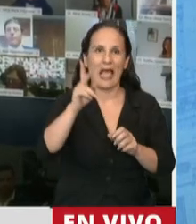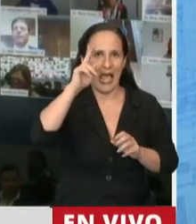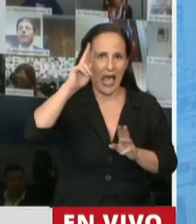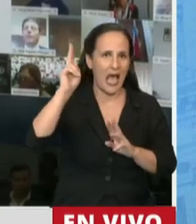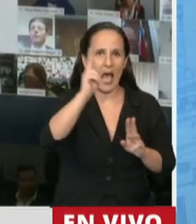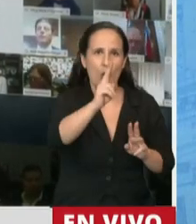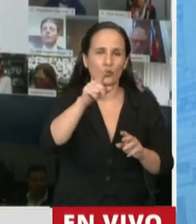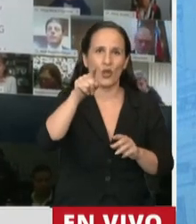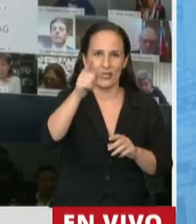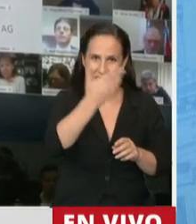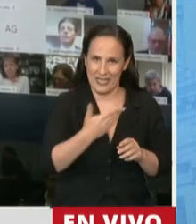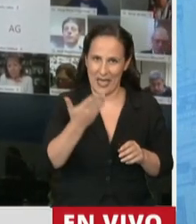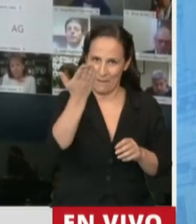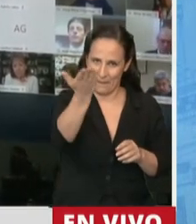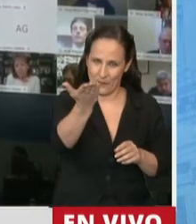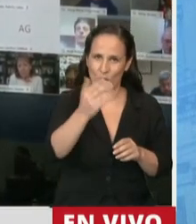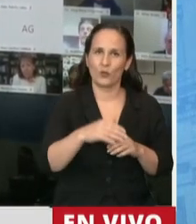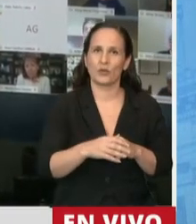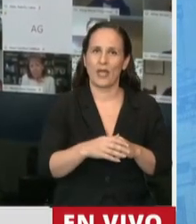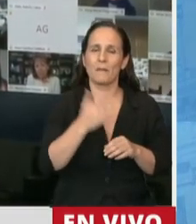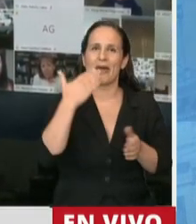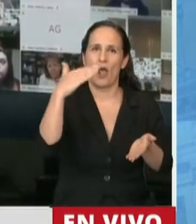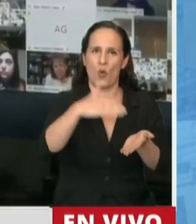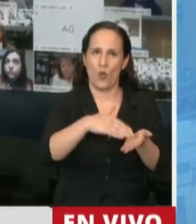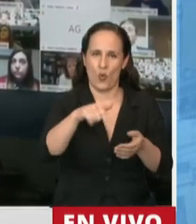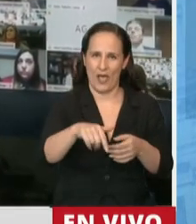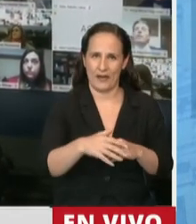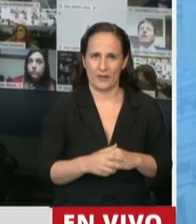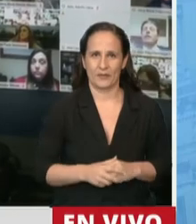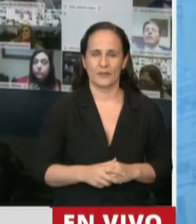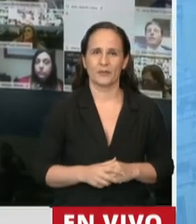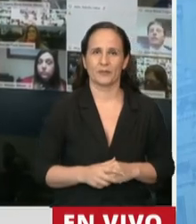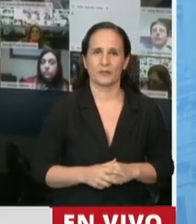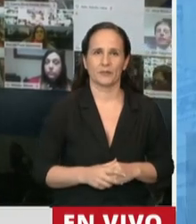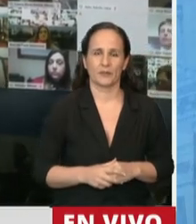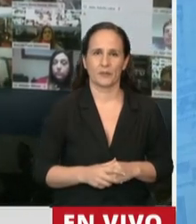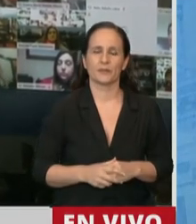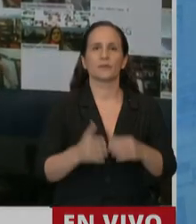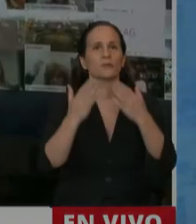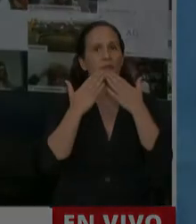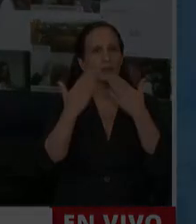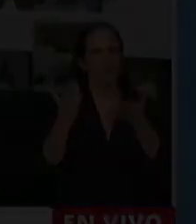autorice a usted, al presidente, a la toma de la jura. Gracias, diputado.